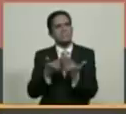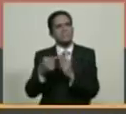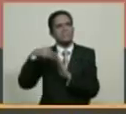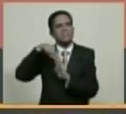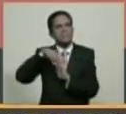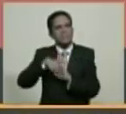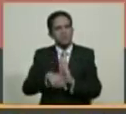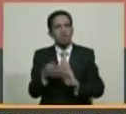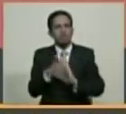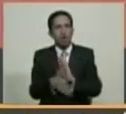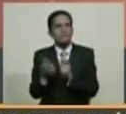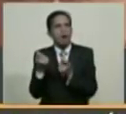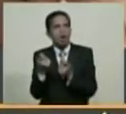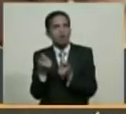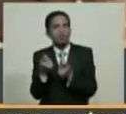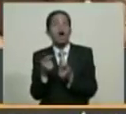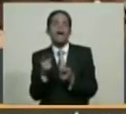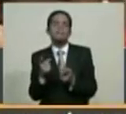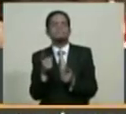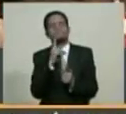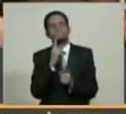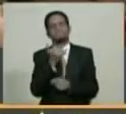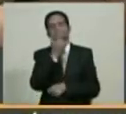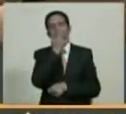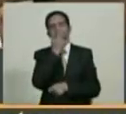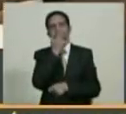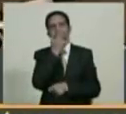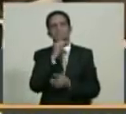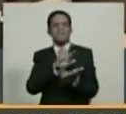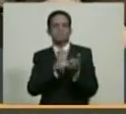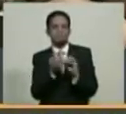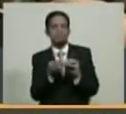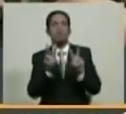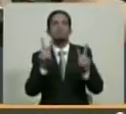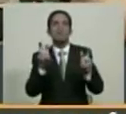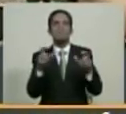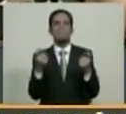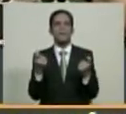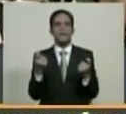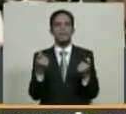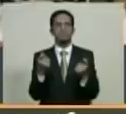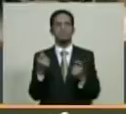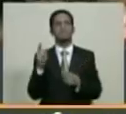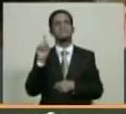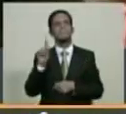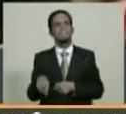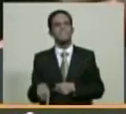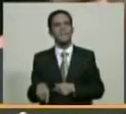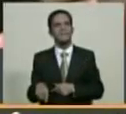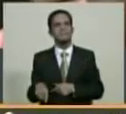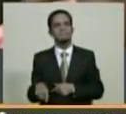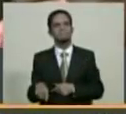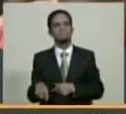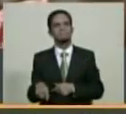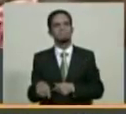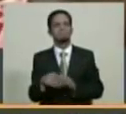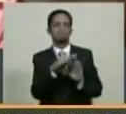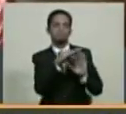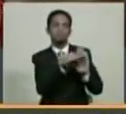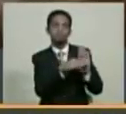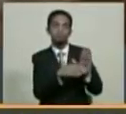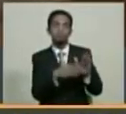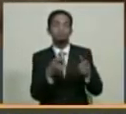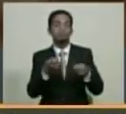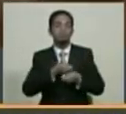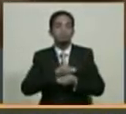estructura de costos, hemos tenido que adecuar un nuevo precio que también será publicado